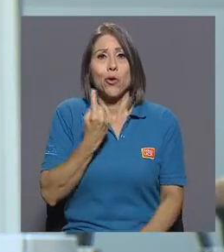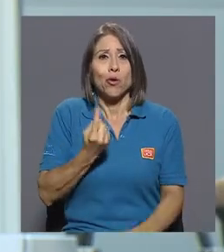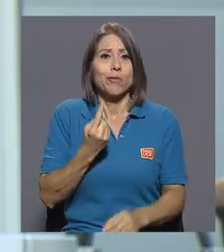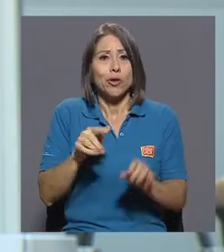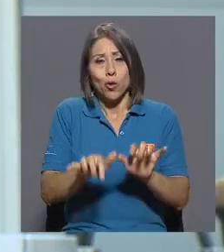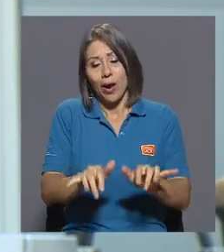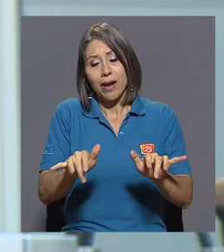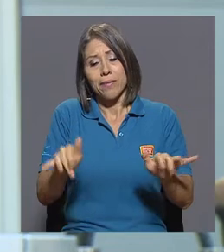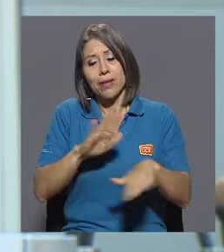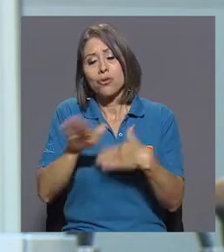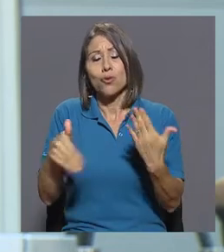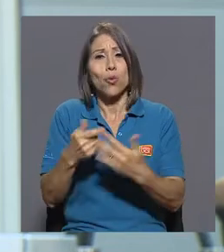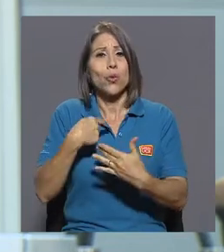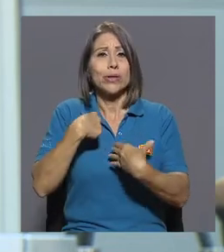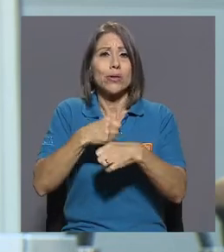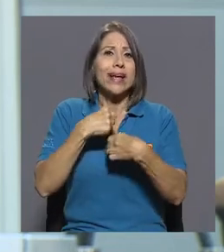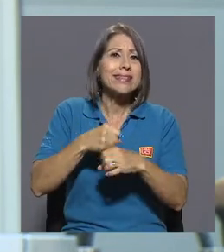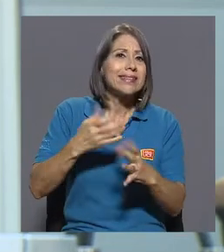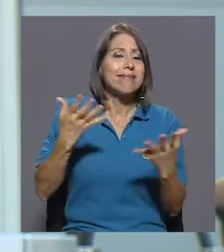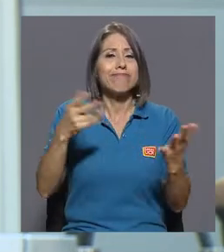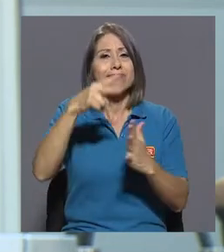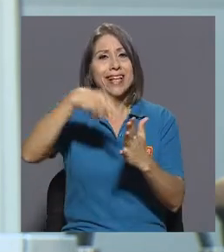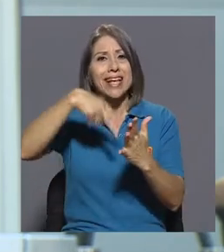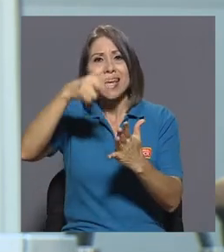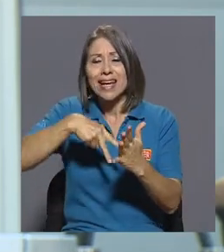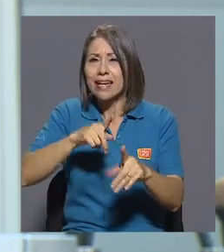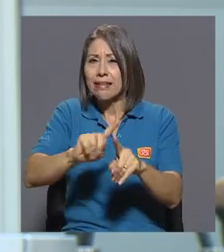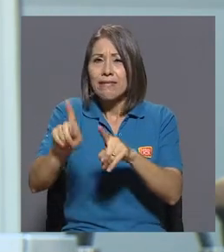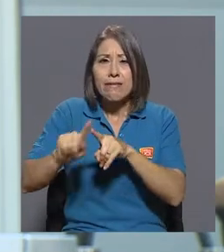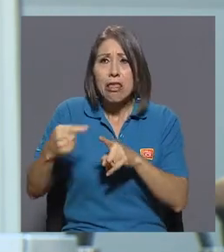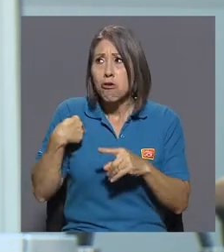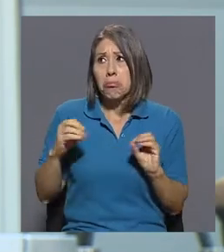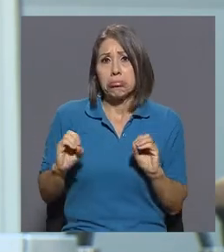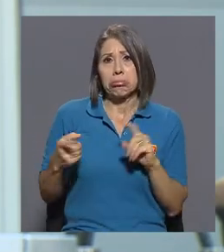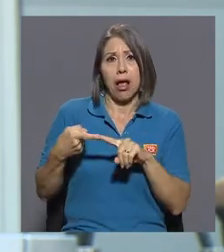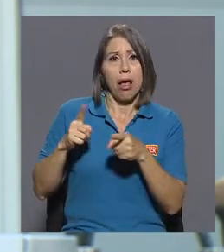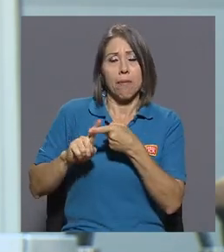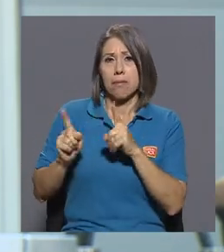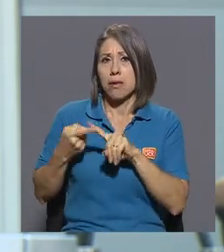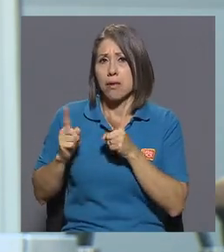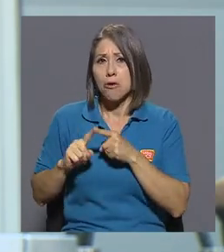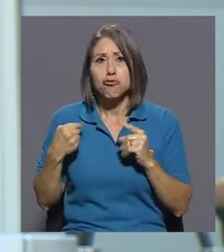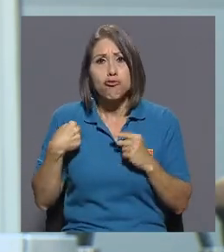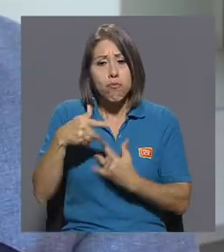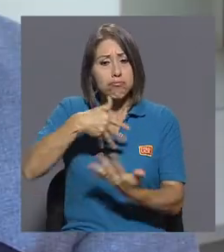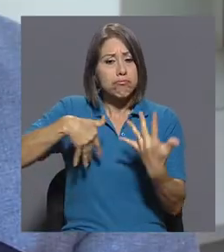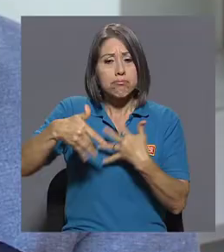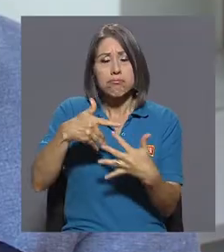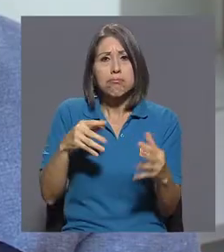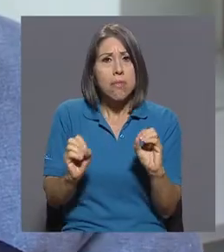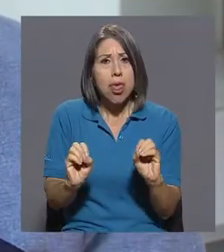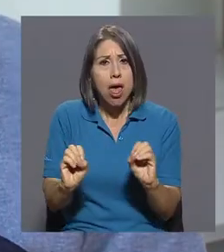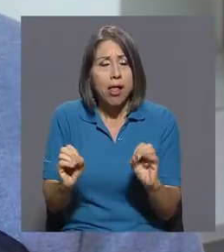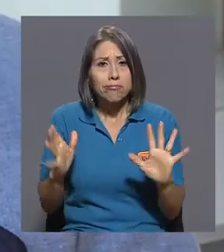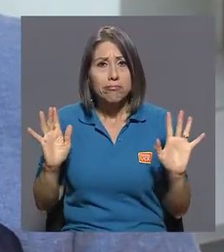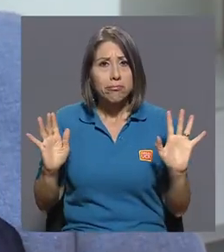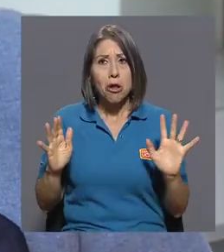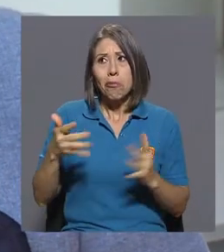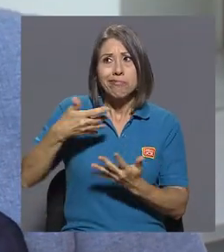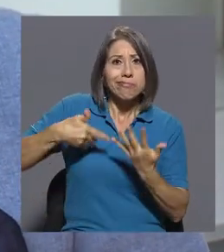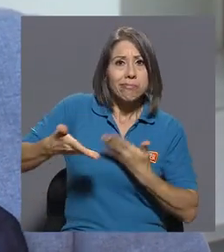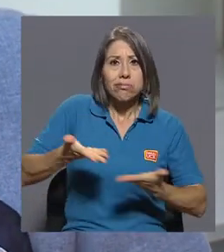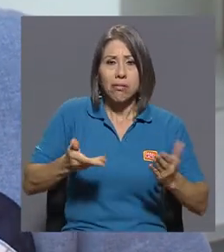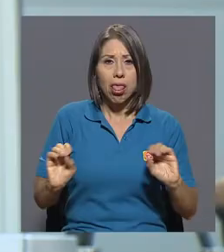hacía, leer y yo no tenía casi amigos, no socializaba, entonces